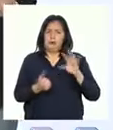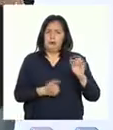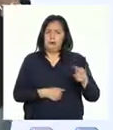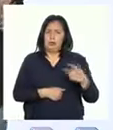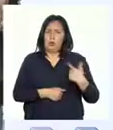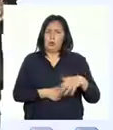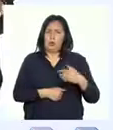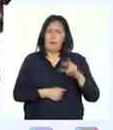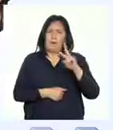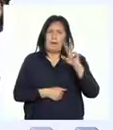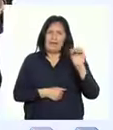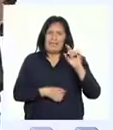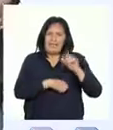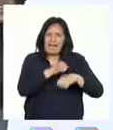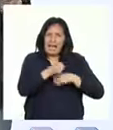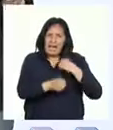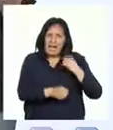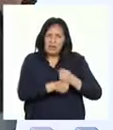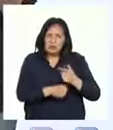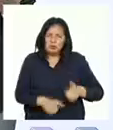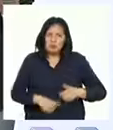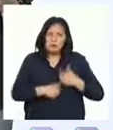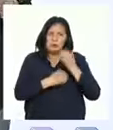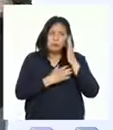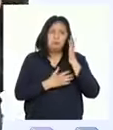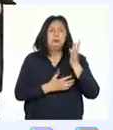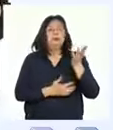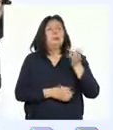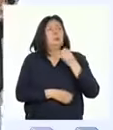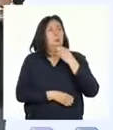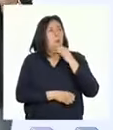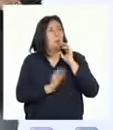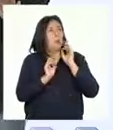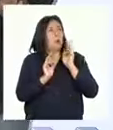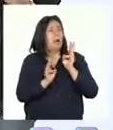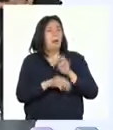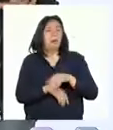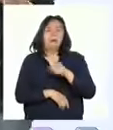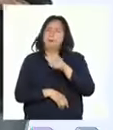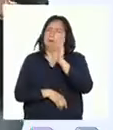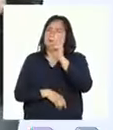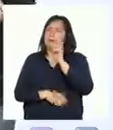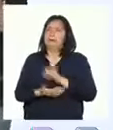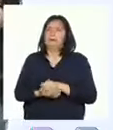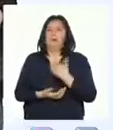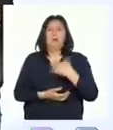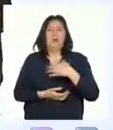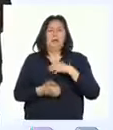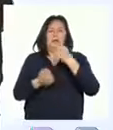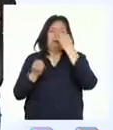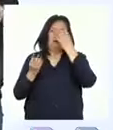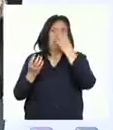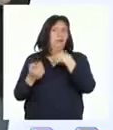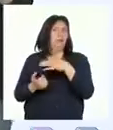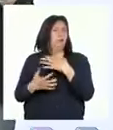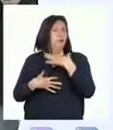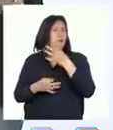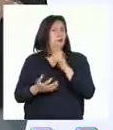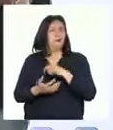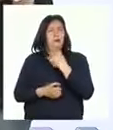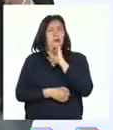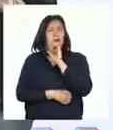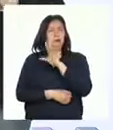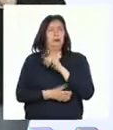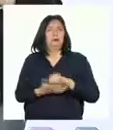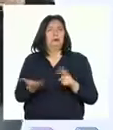años pasa 20 años de su vida durmiendo. ¡Wow! Profesora, realmente es un dato muy interesante, pero yo le